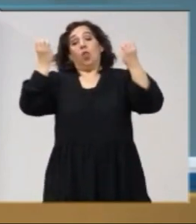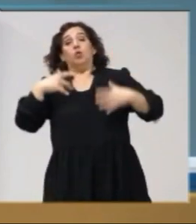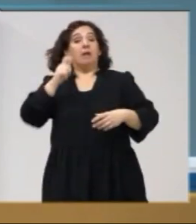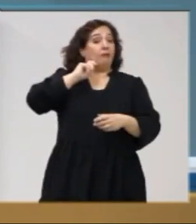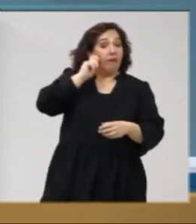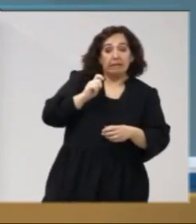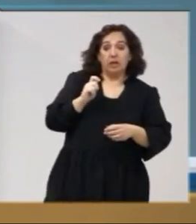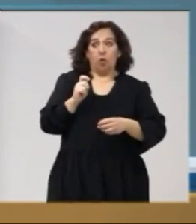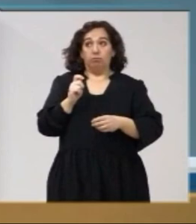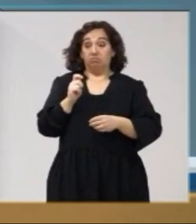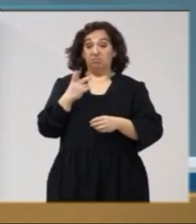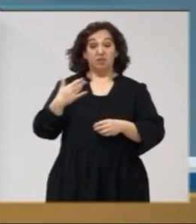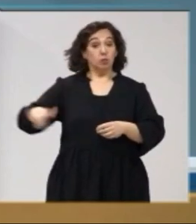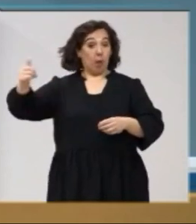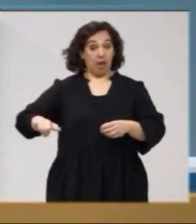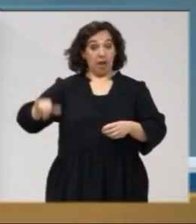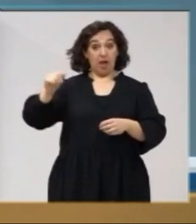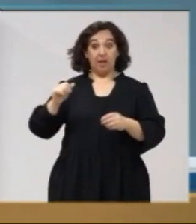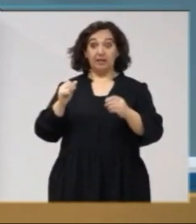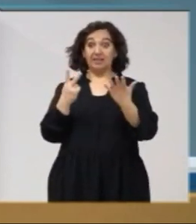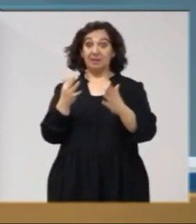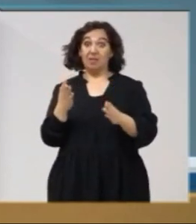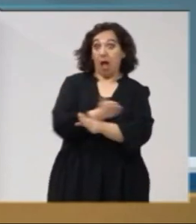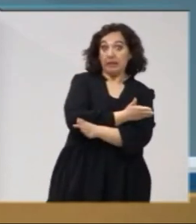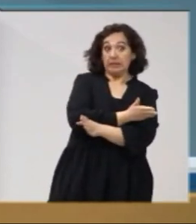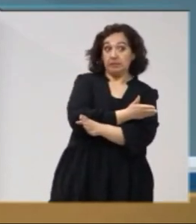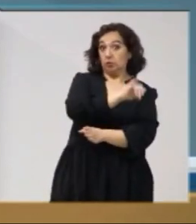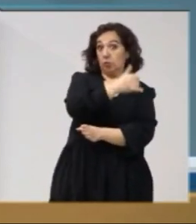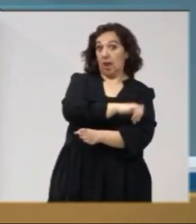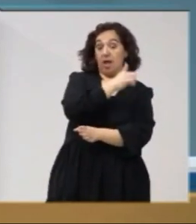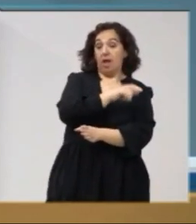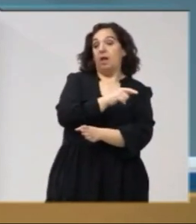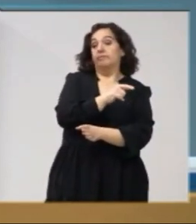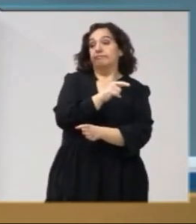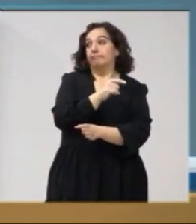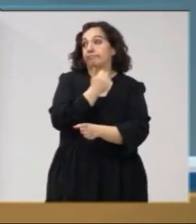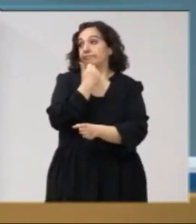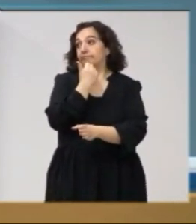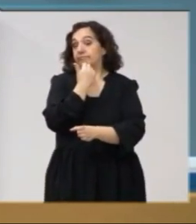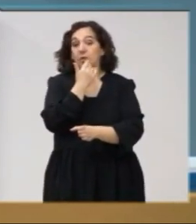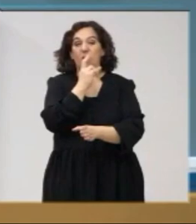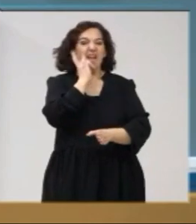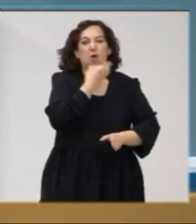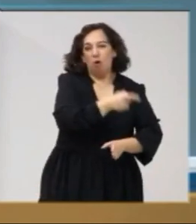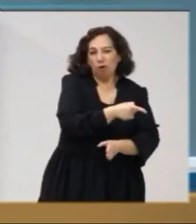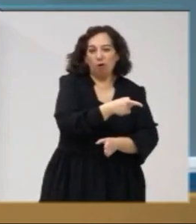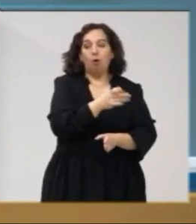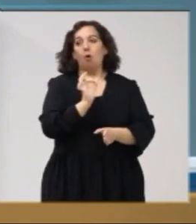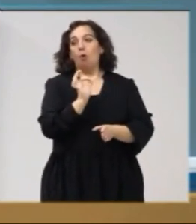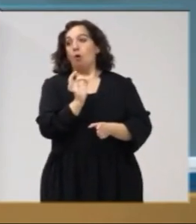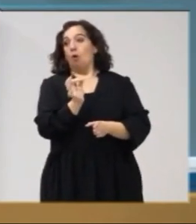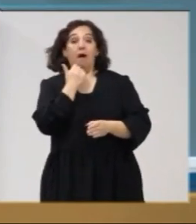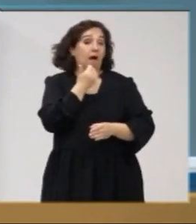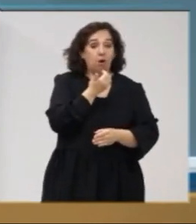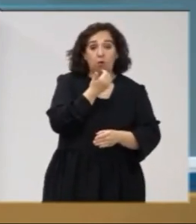el teléfono suena antes de esa hora, o puede ser algún error o algo